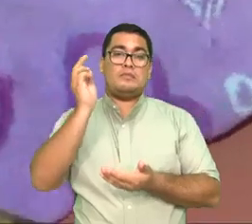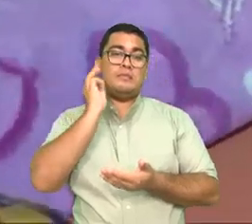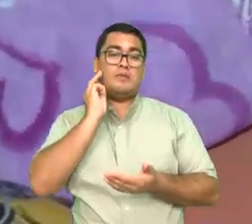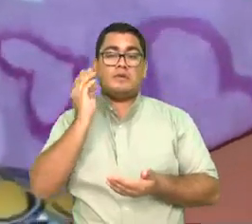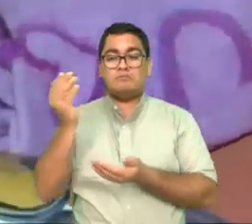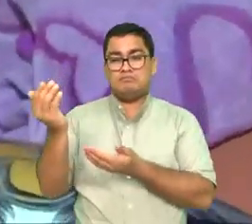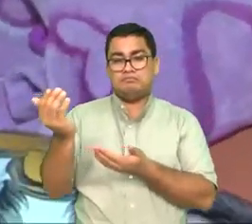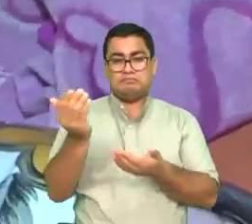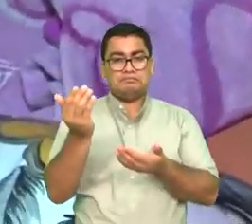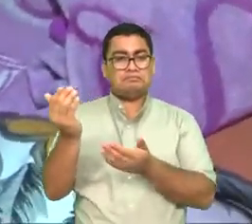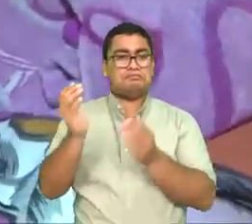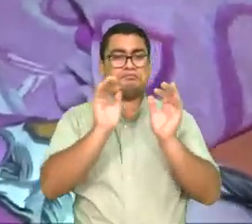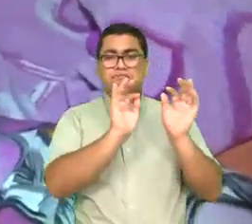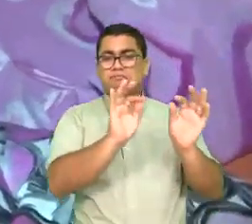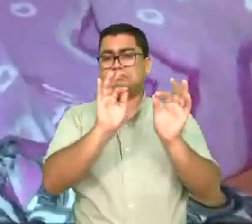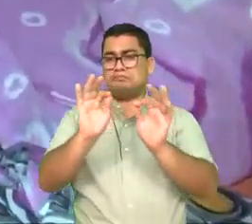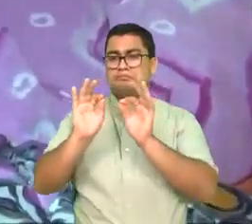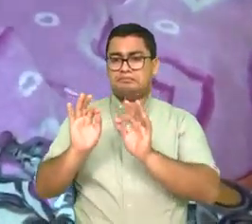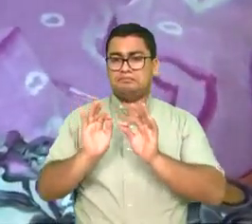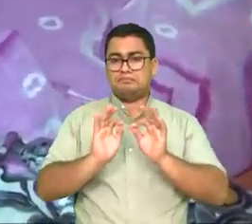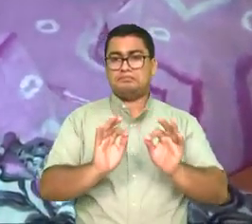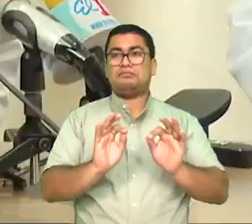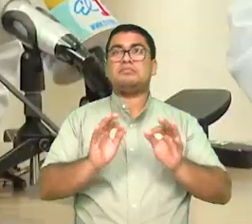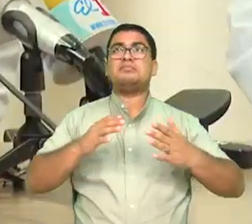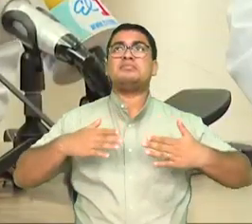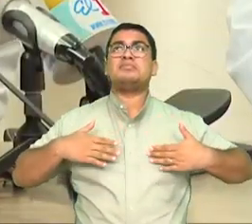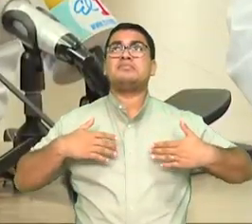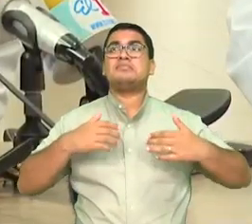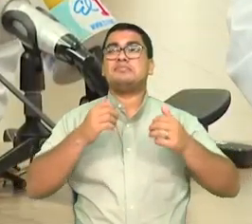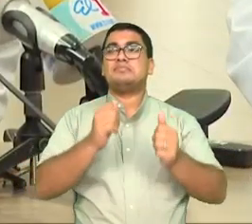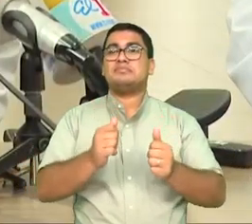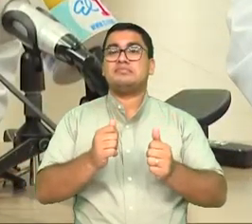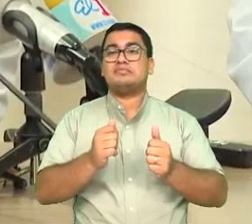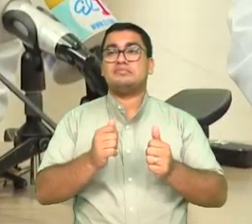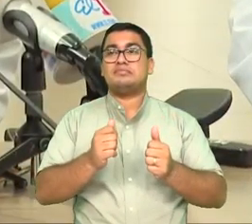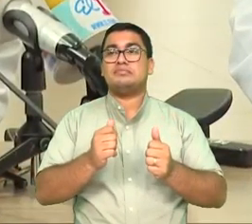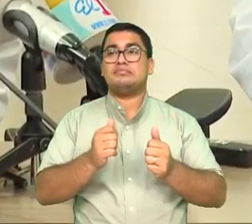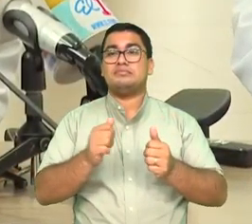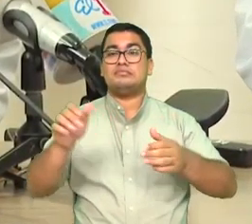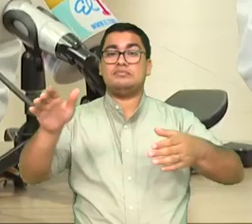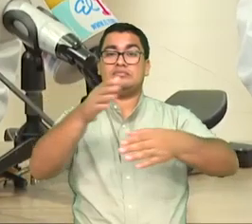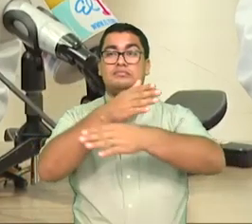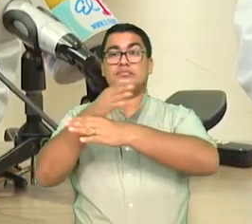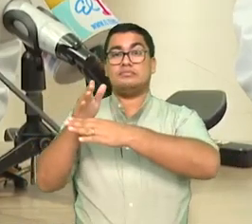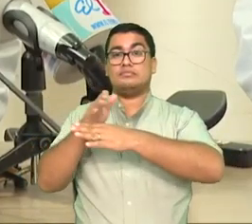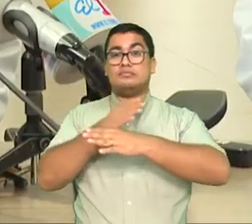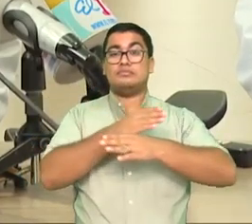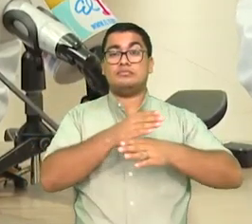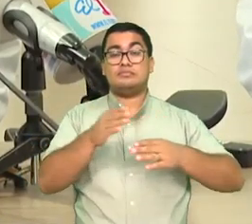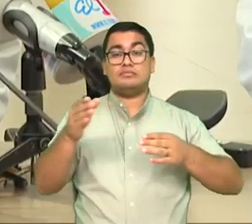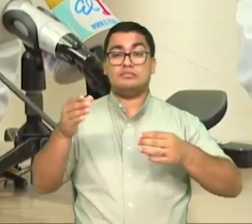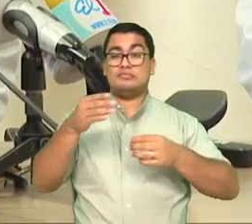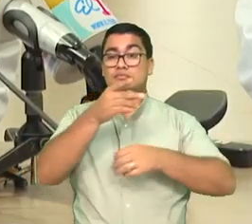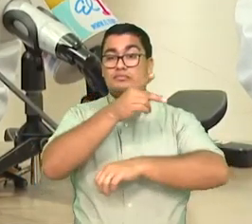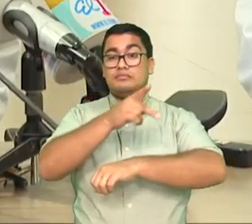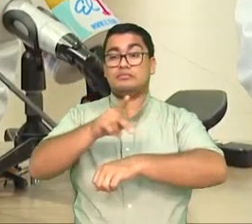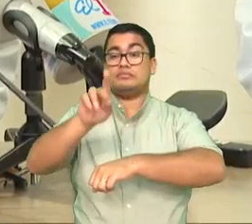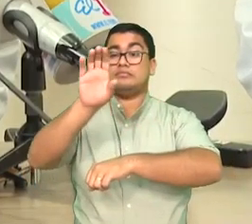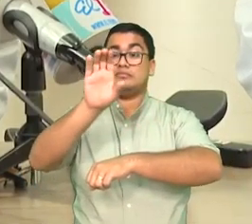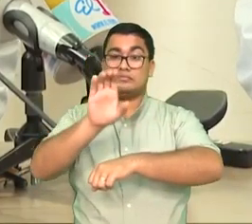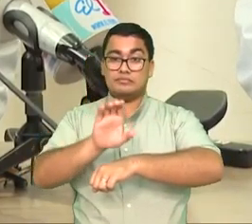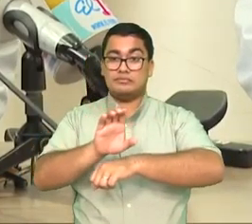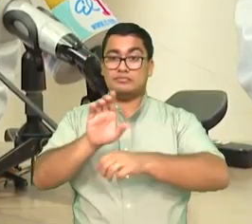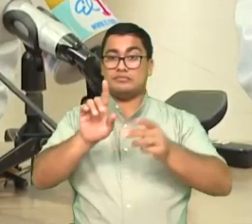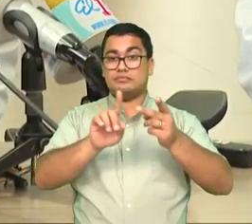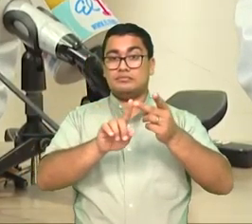se encuentran en buenas condiciones de salud. En los albergues ubicados en el municipio de Puerto Cabeza,